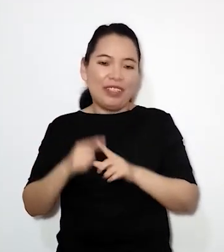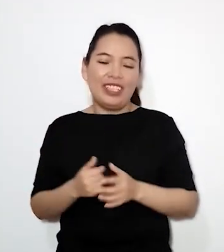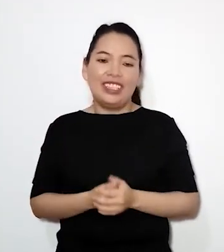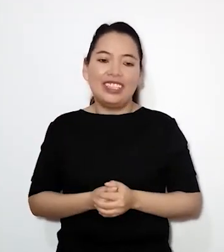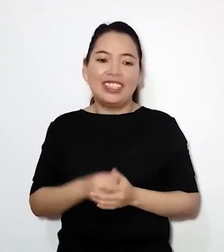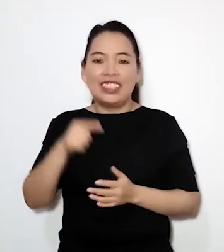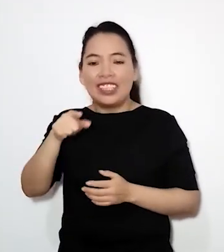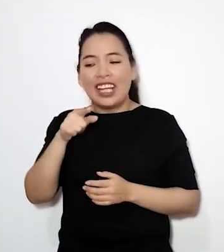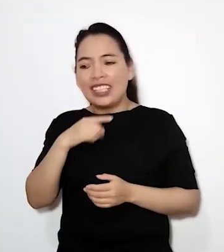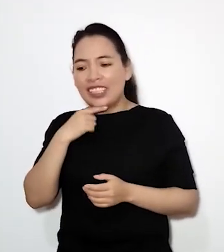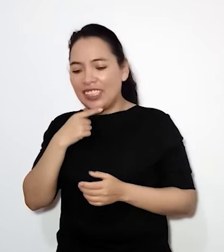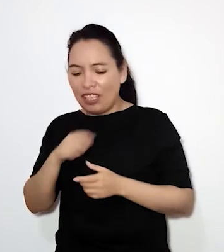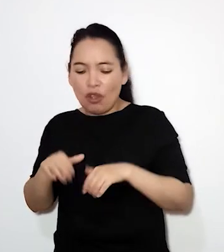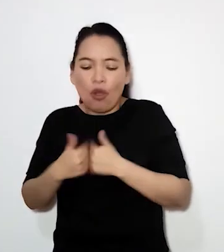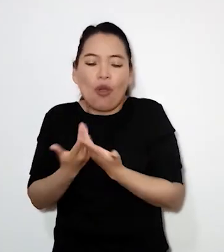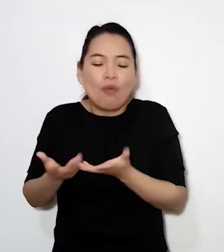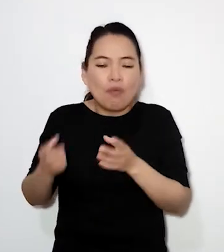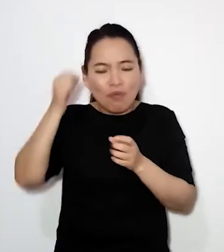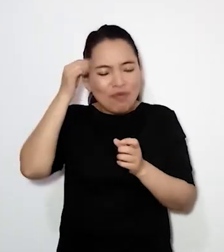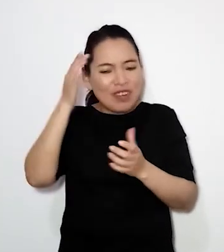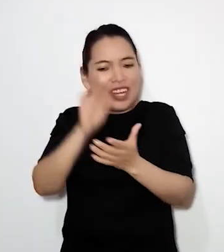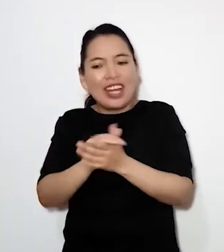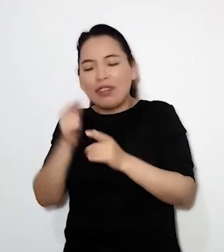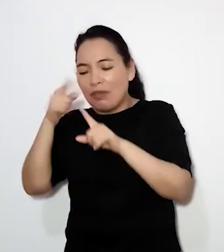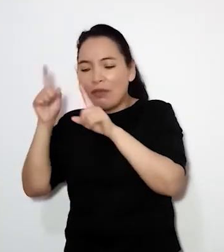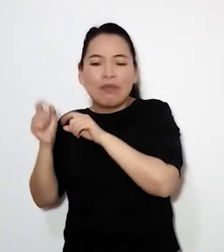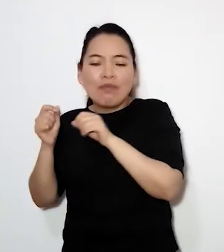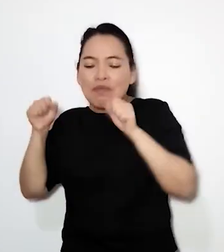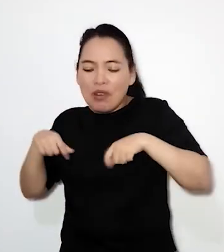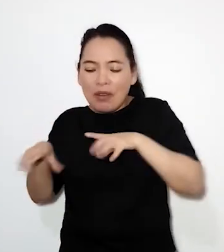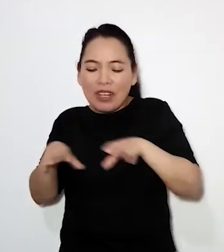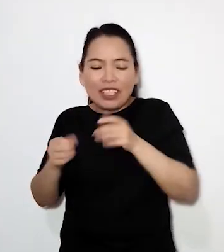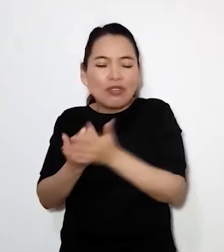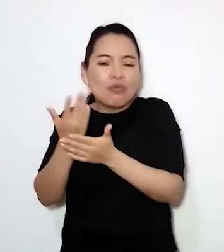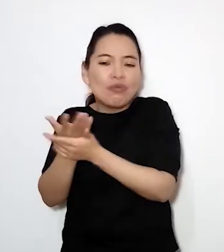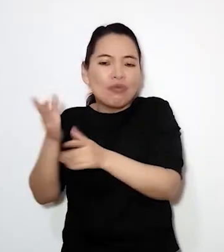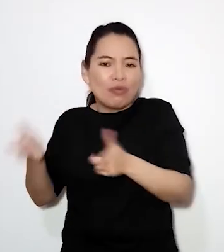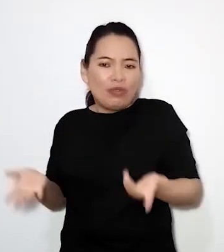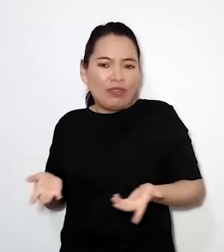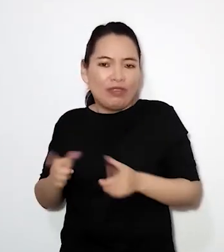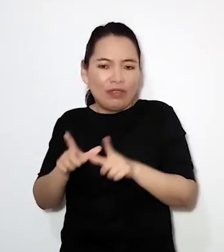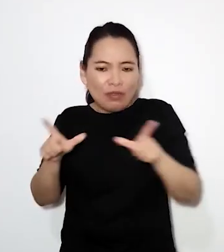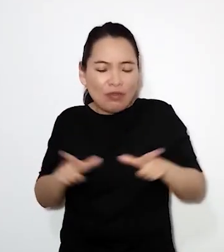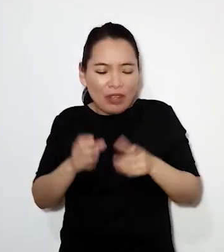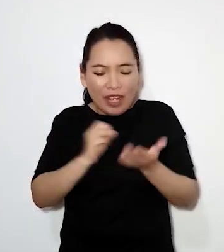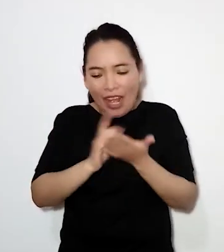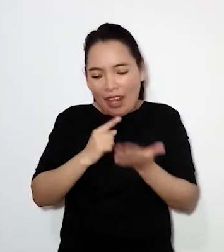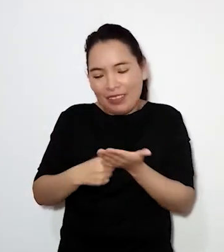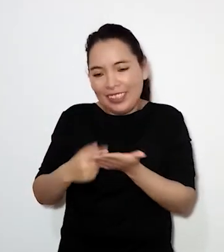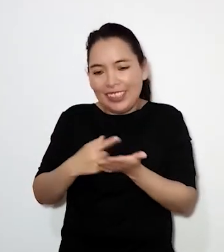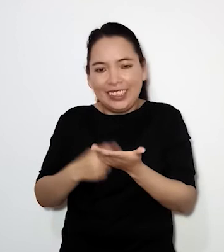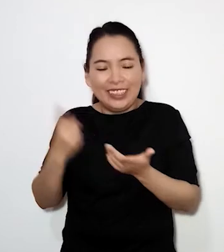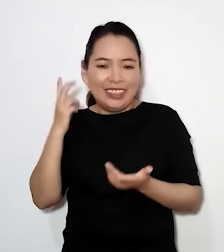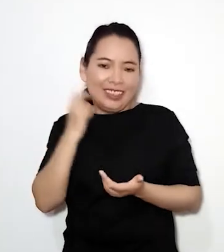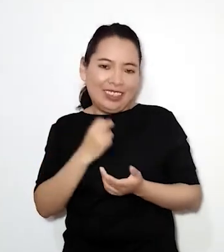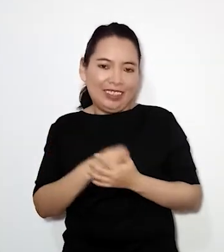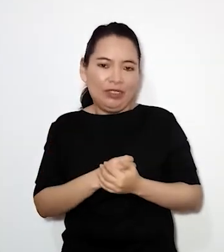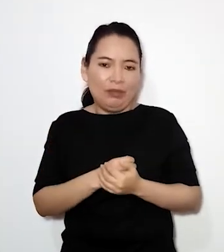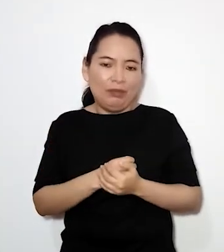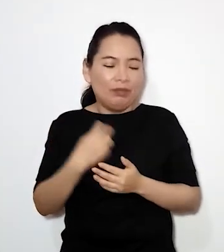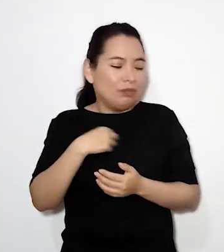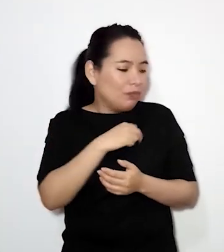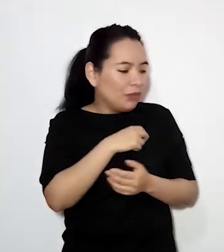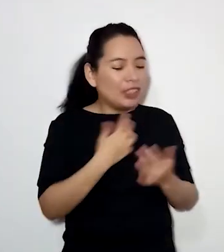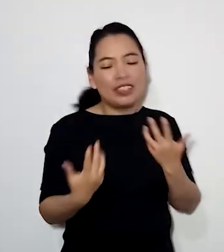para que nuestra voz se escuche? La articulación de todos los sectores debe venir de un amplio y coordinado espacio de